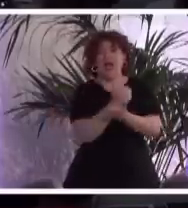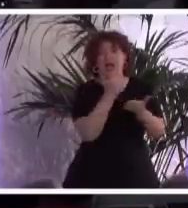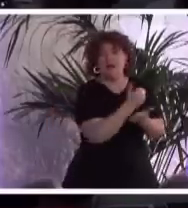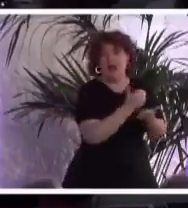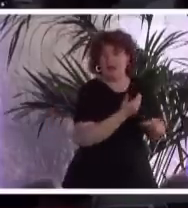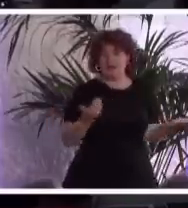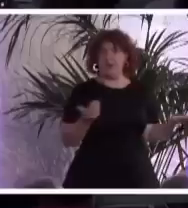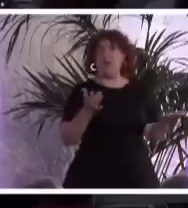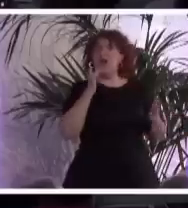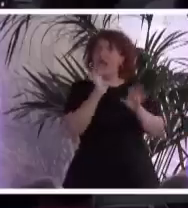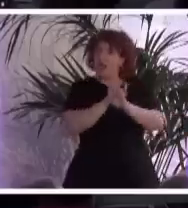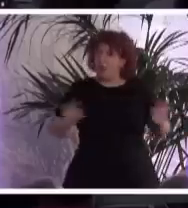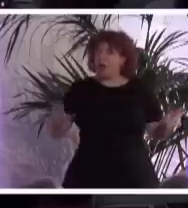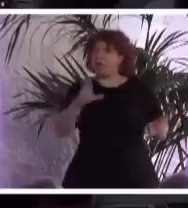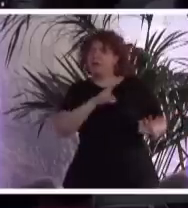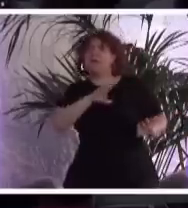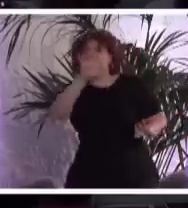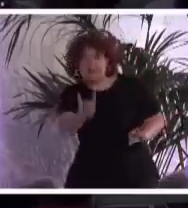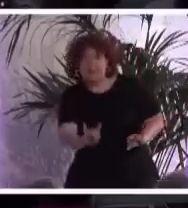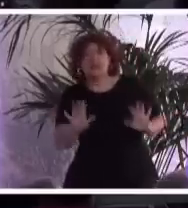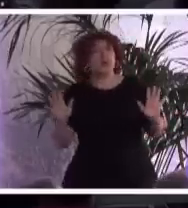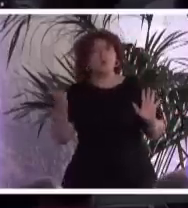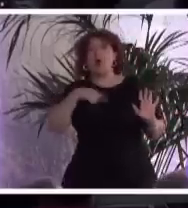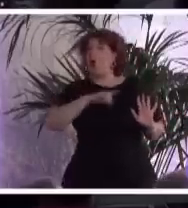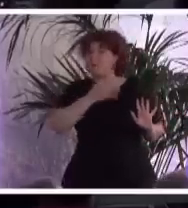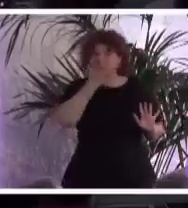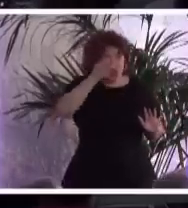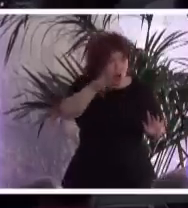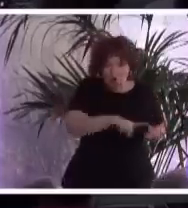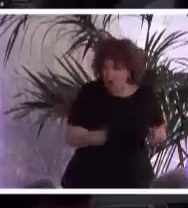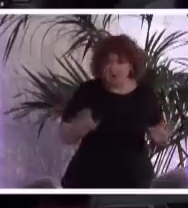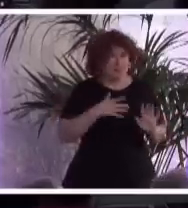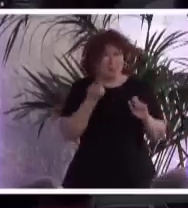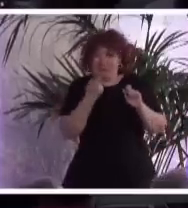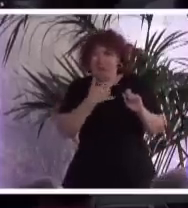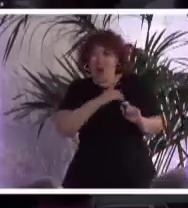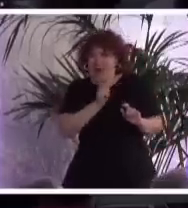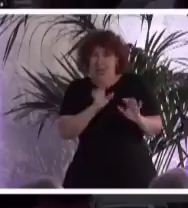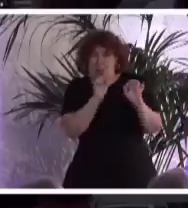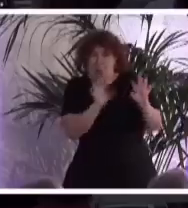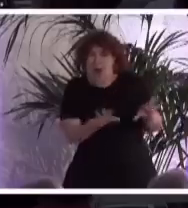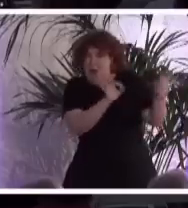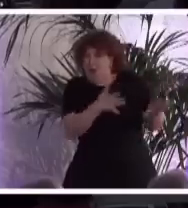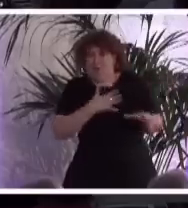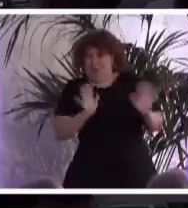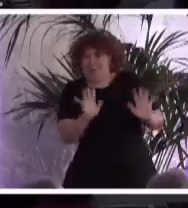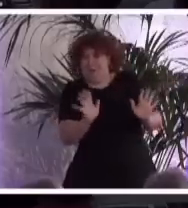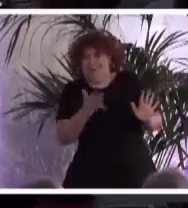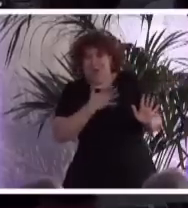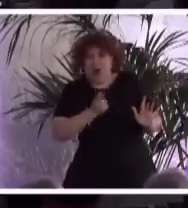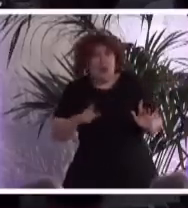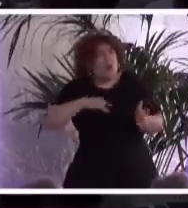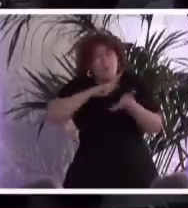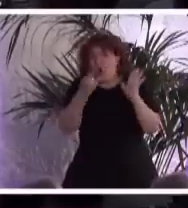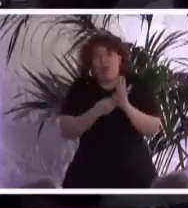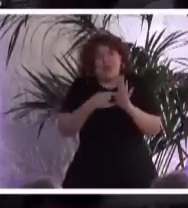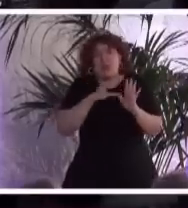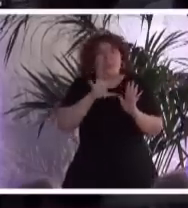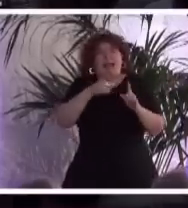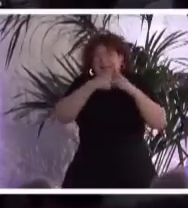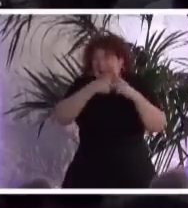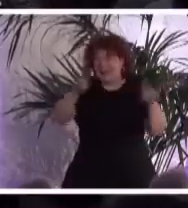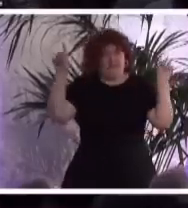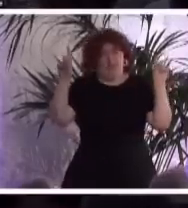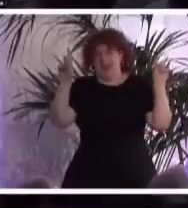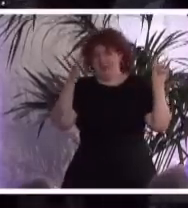la buena educación Pero que nosotros no somos el psoe no queremos parecernos al psoe Y tenemos un proyecto de país distinto